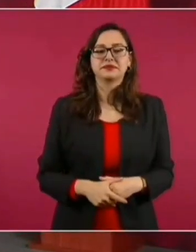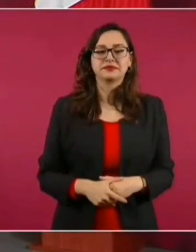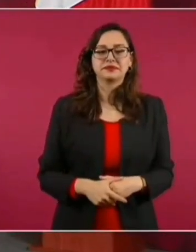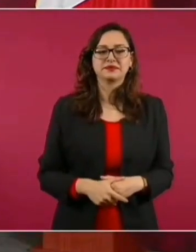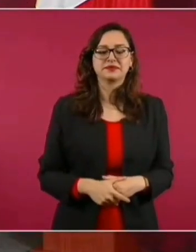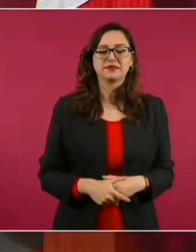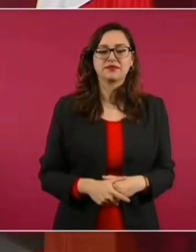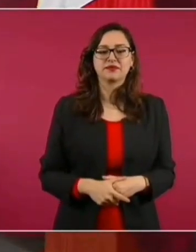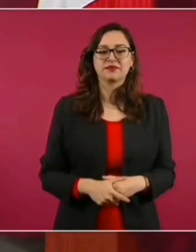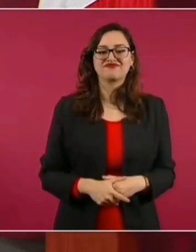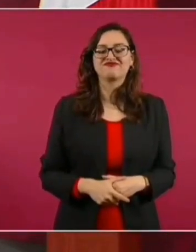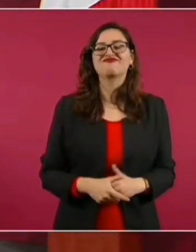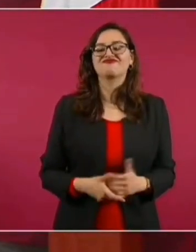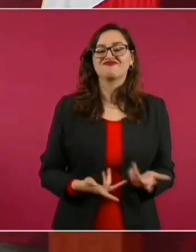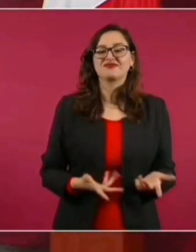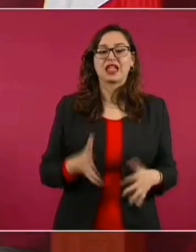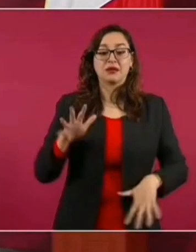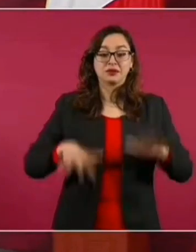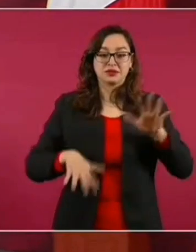terminal, dicen ya,